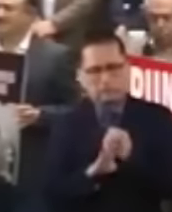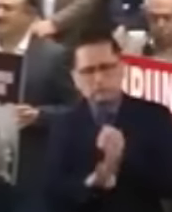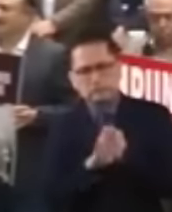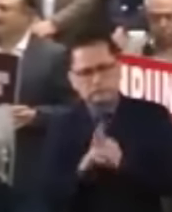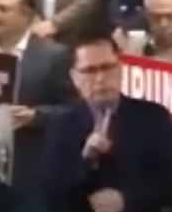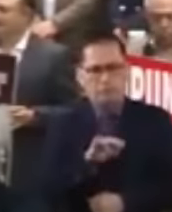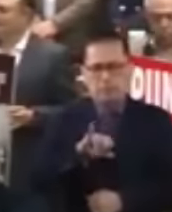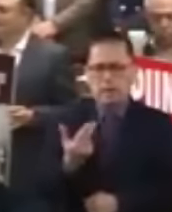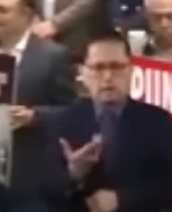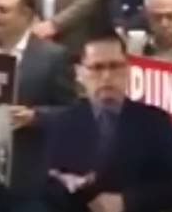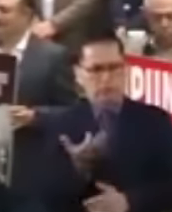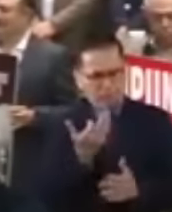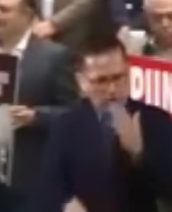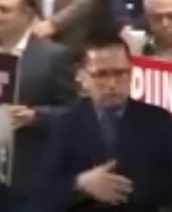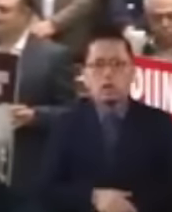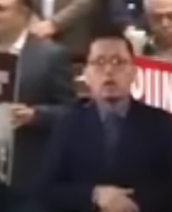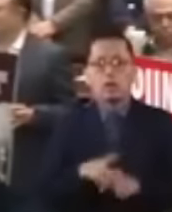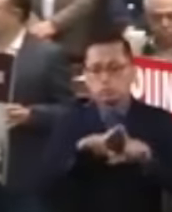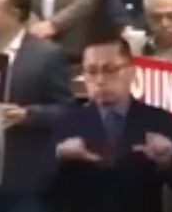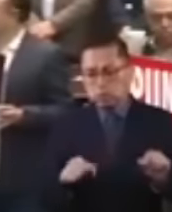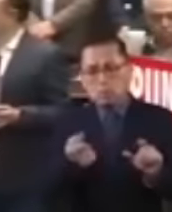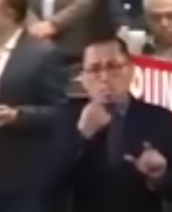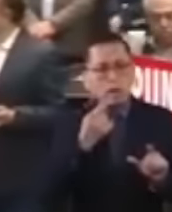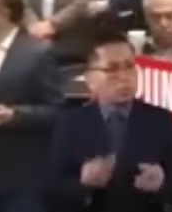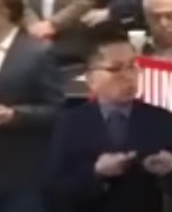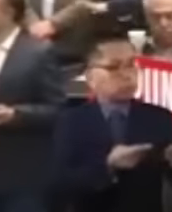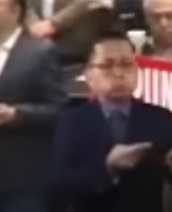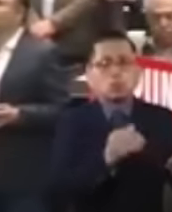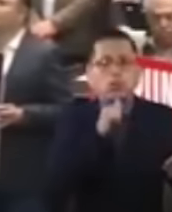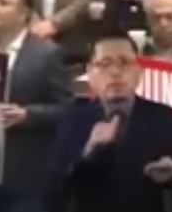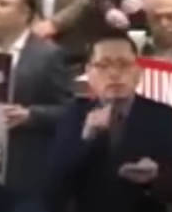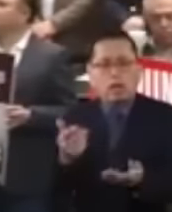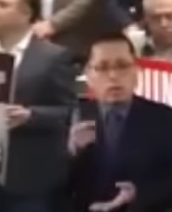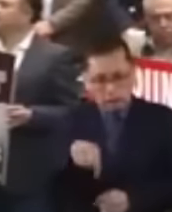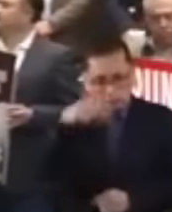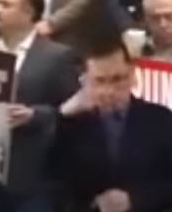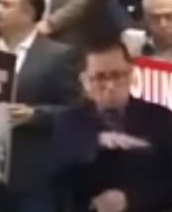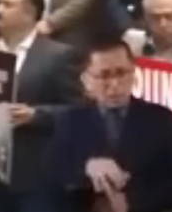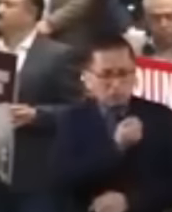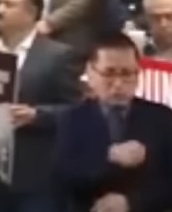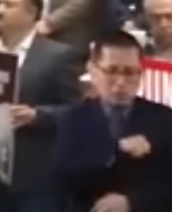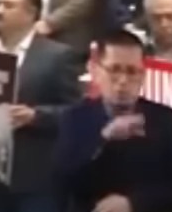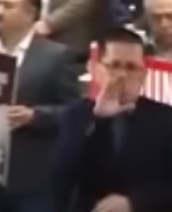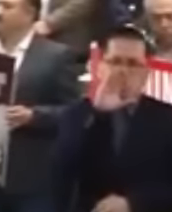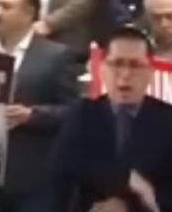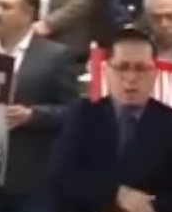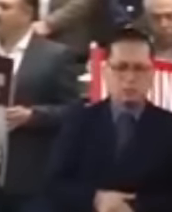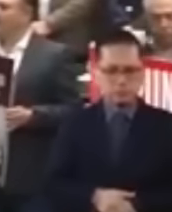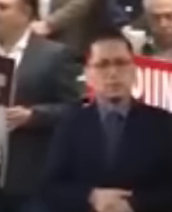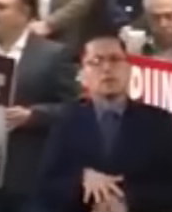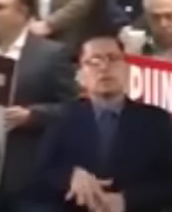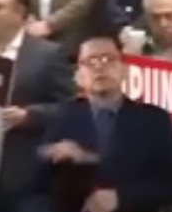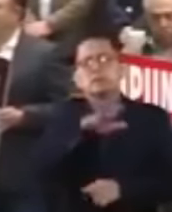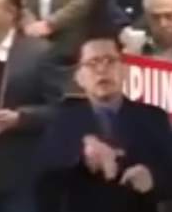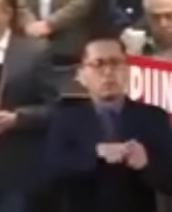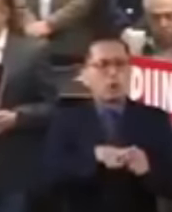Recetas no surtidas, es un desastre el sistema de salud. El ecosistema en este país es otra red flag. Aquí vienen a decir